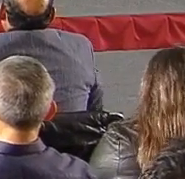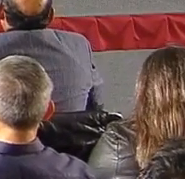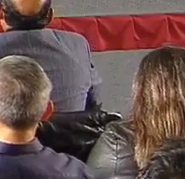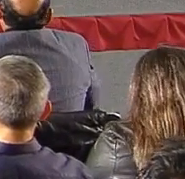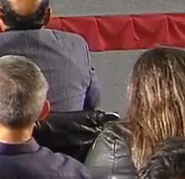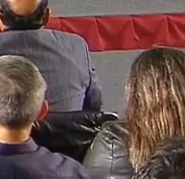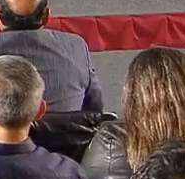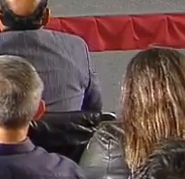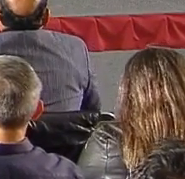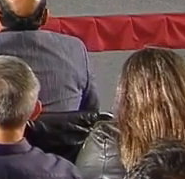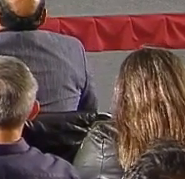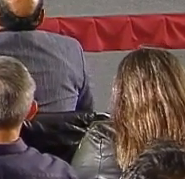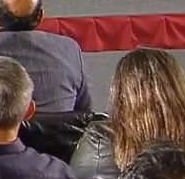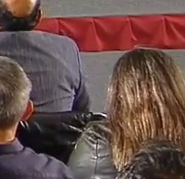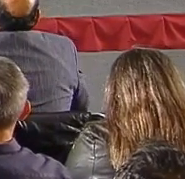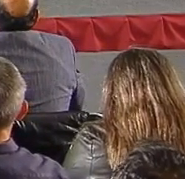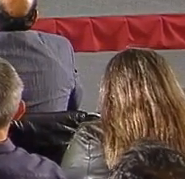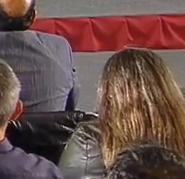tema.